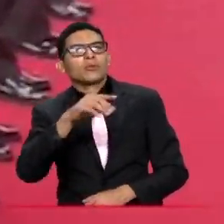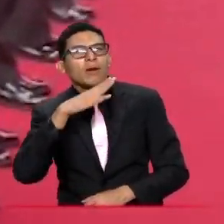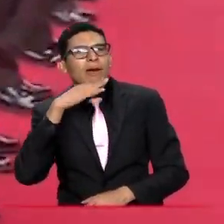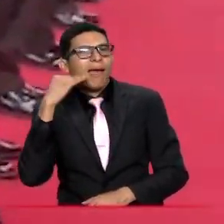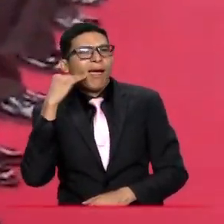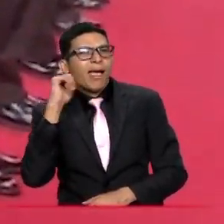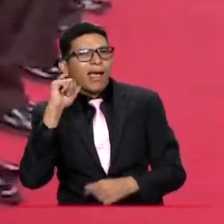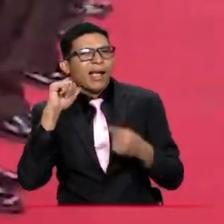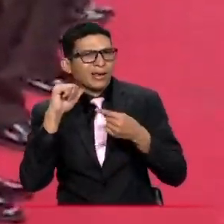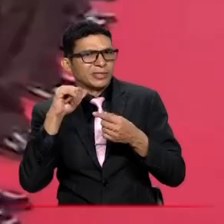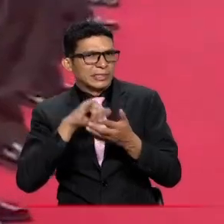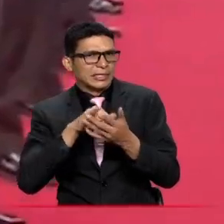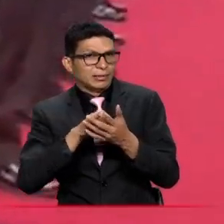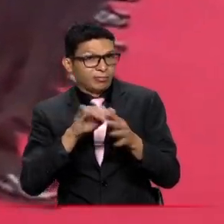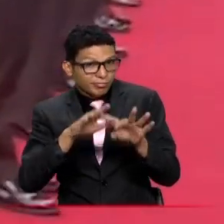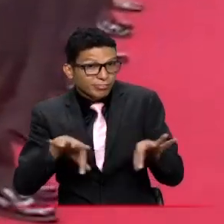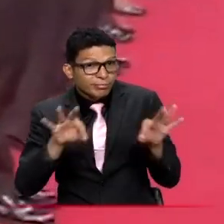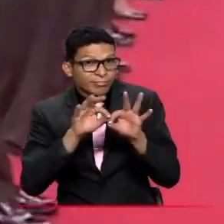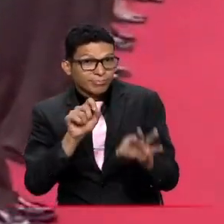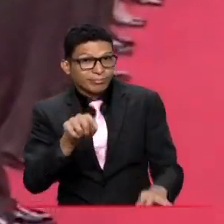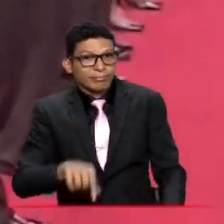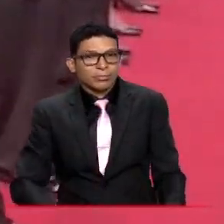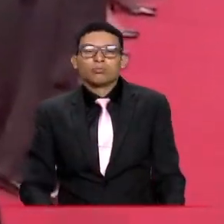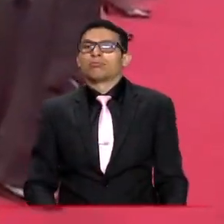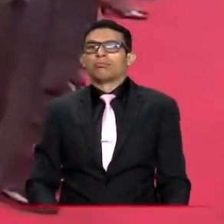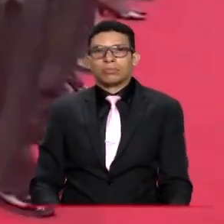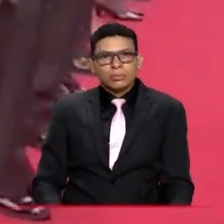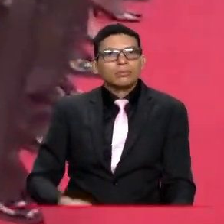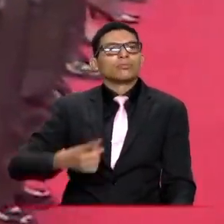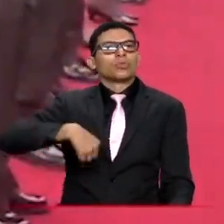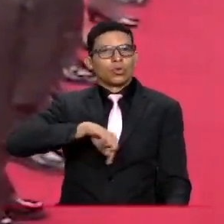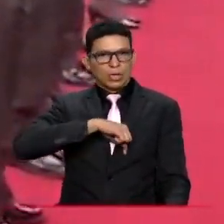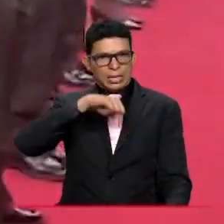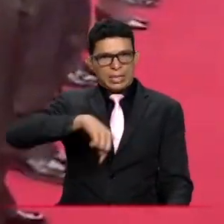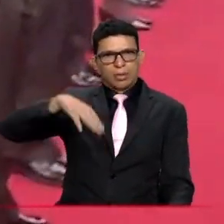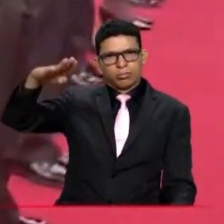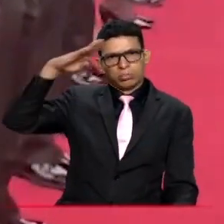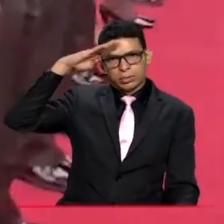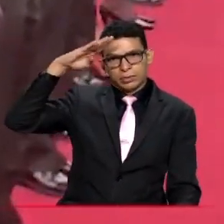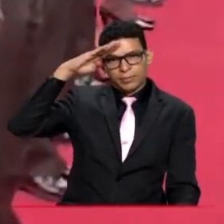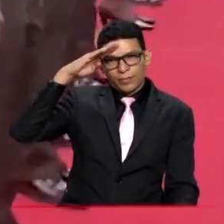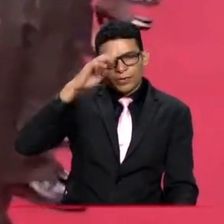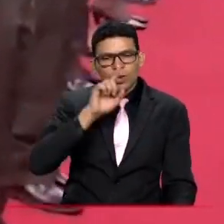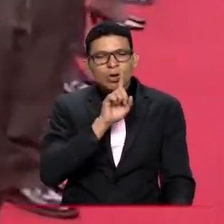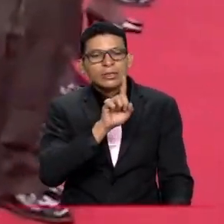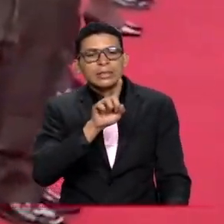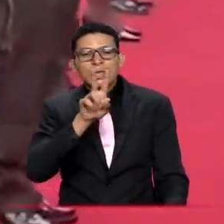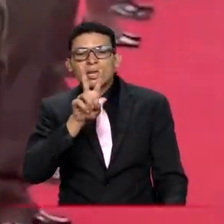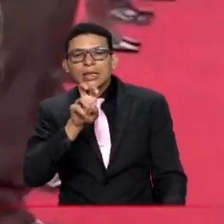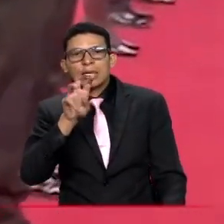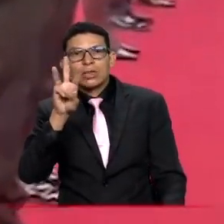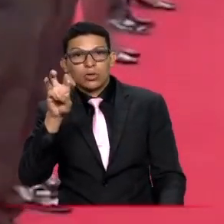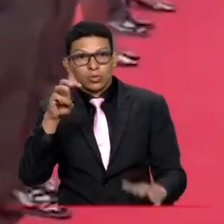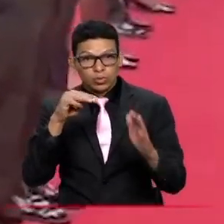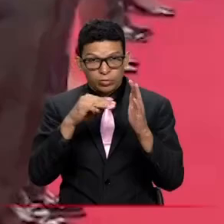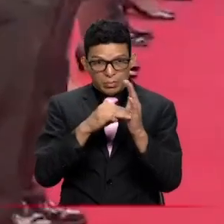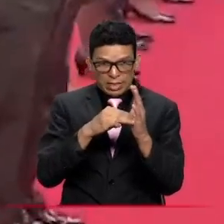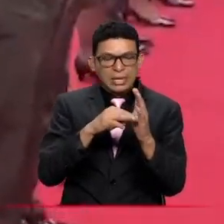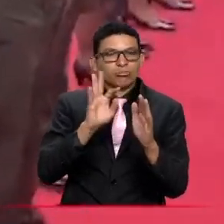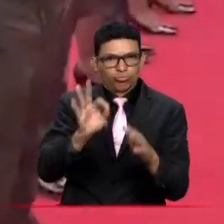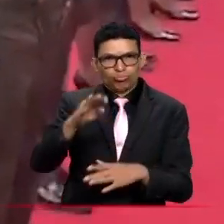también en esta fuerza. Efectivamente, somos una policía con, de los 178.000